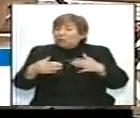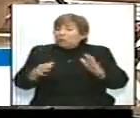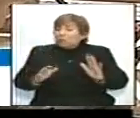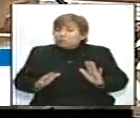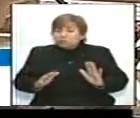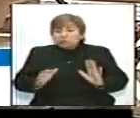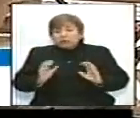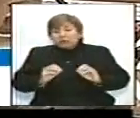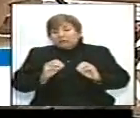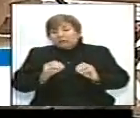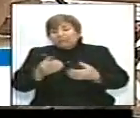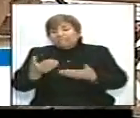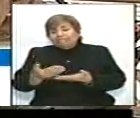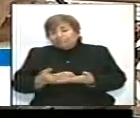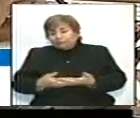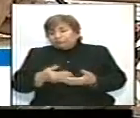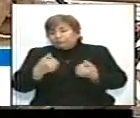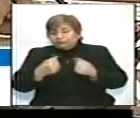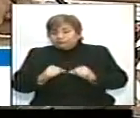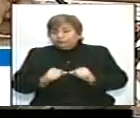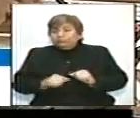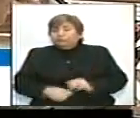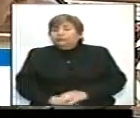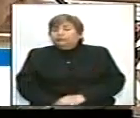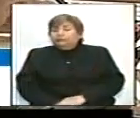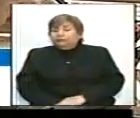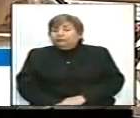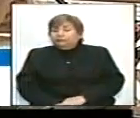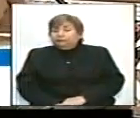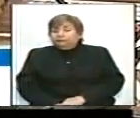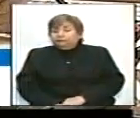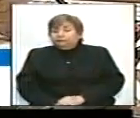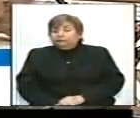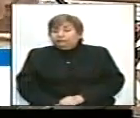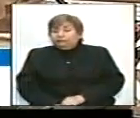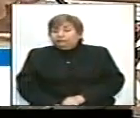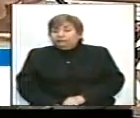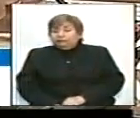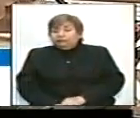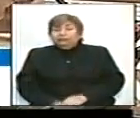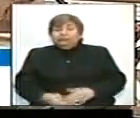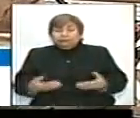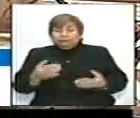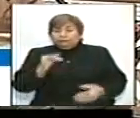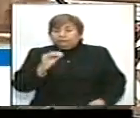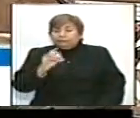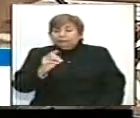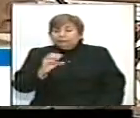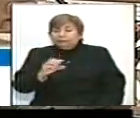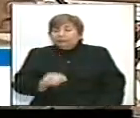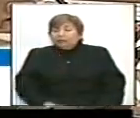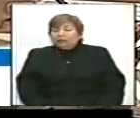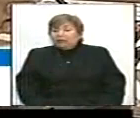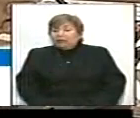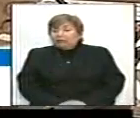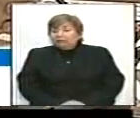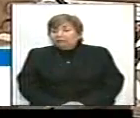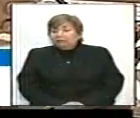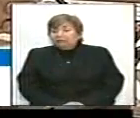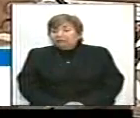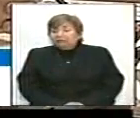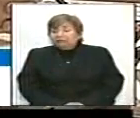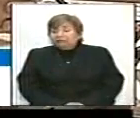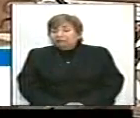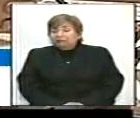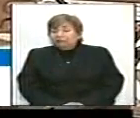para tratar de sacarlos lo más pronto posible, congresista. Es lo que podríamos comentarles desde el área usuaria, que es la IGS, ¿no? Y efectivamente, perdón,